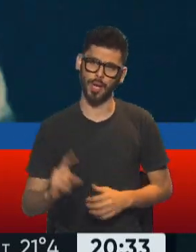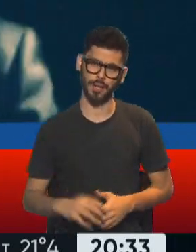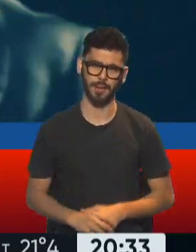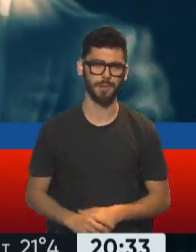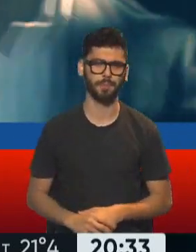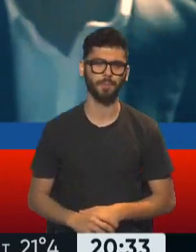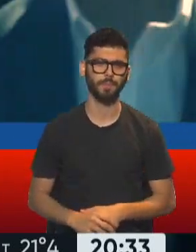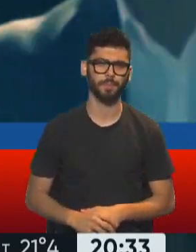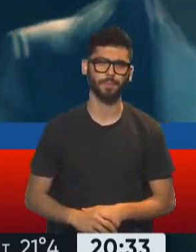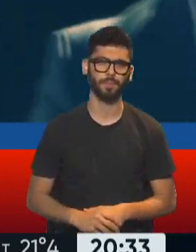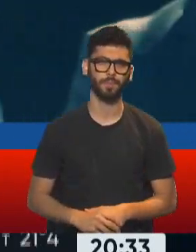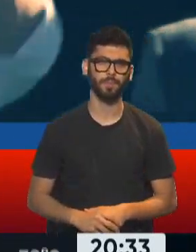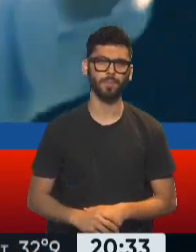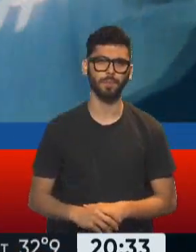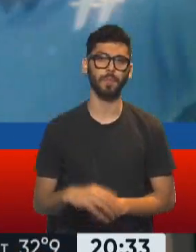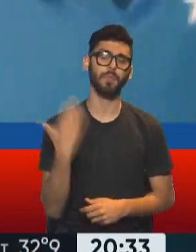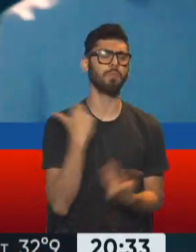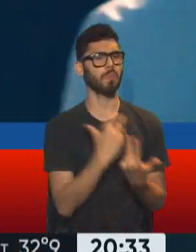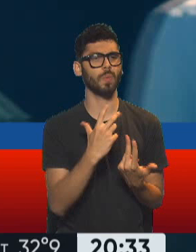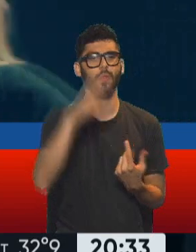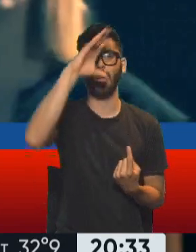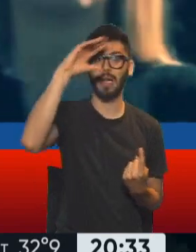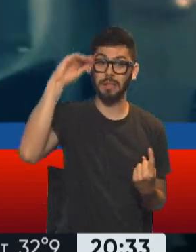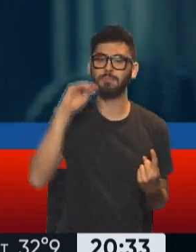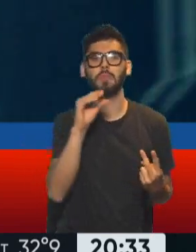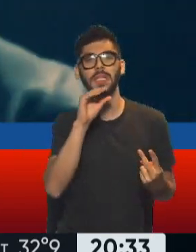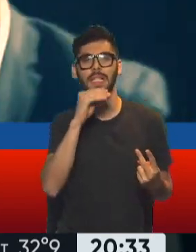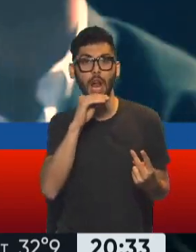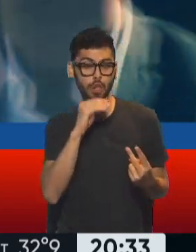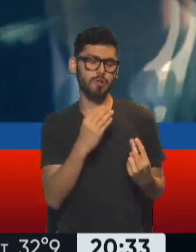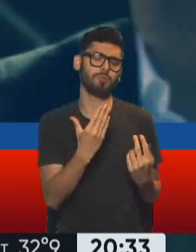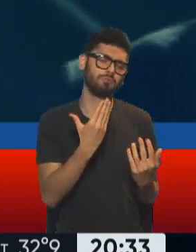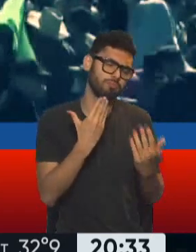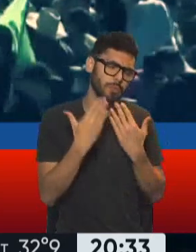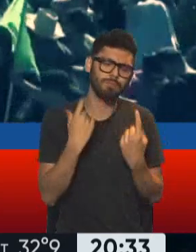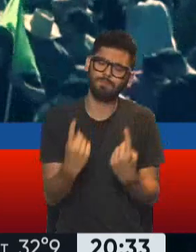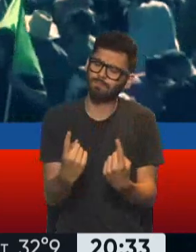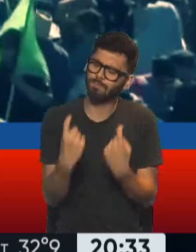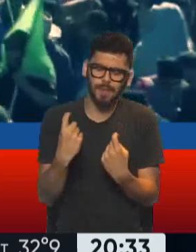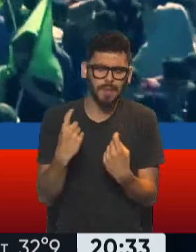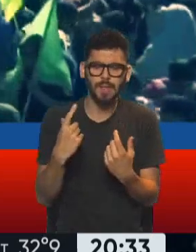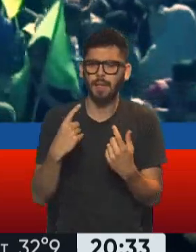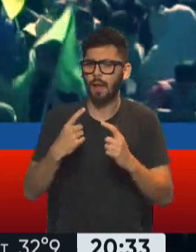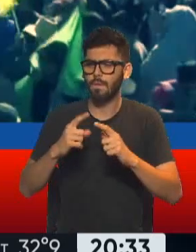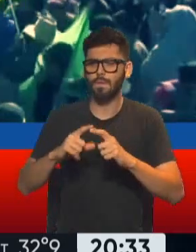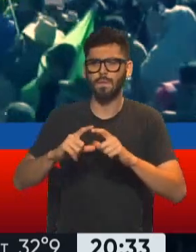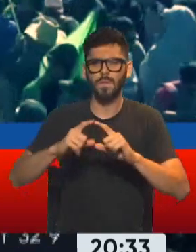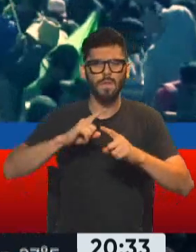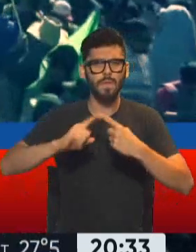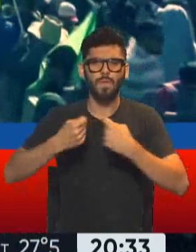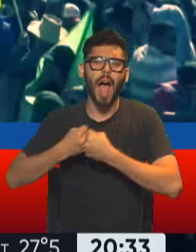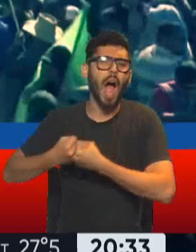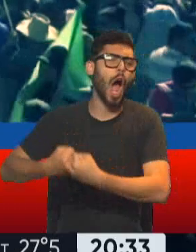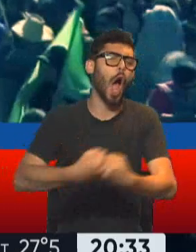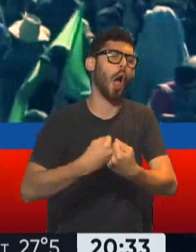con con cristina y con sergio de la necesidad de construir un nuevo acuerdo social que nos permita